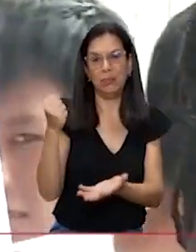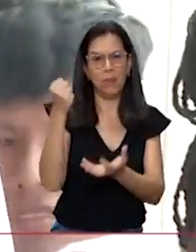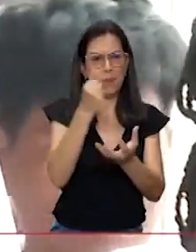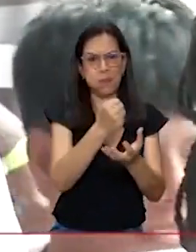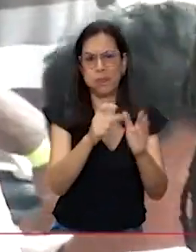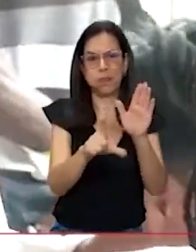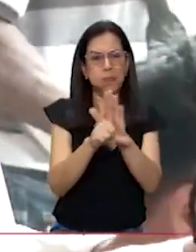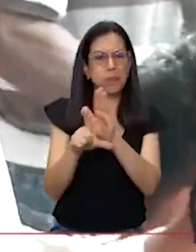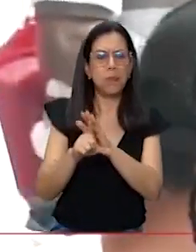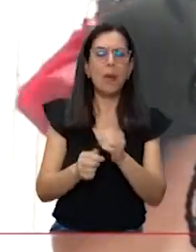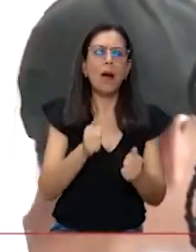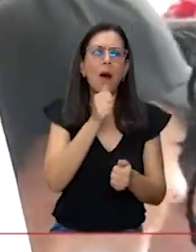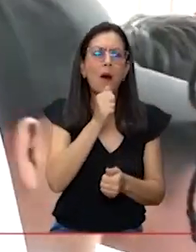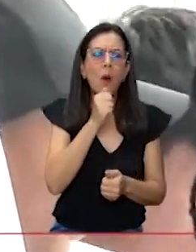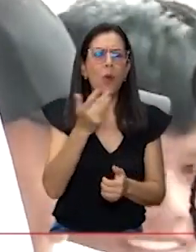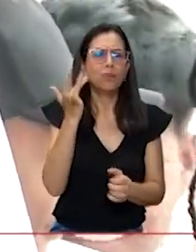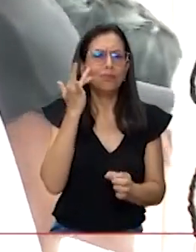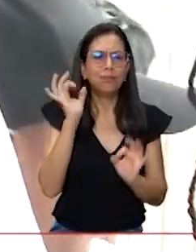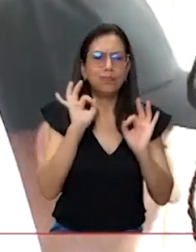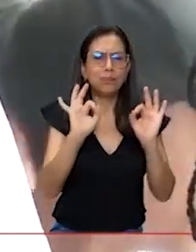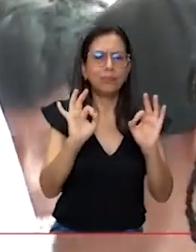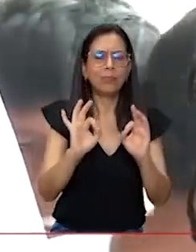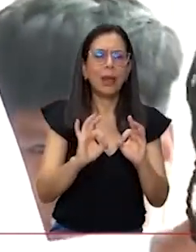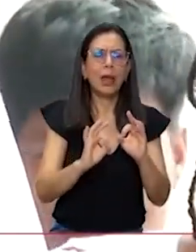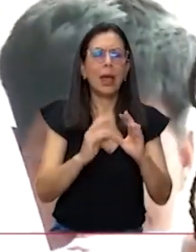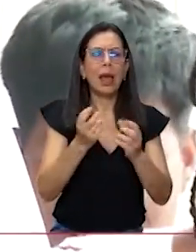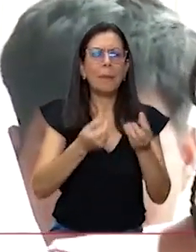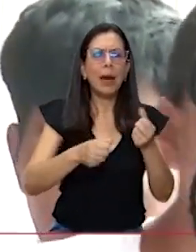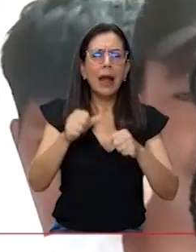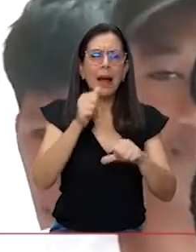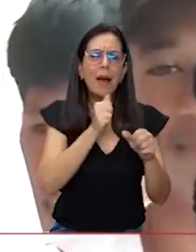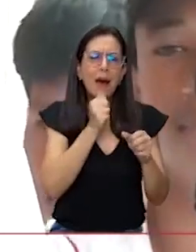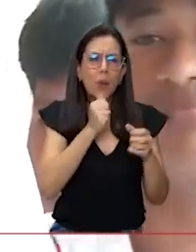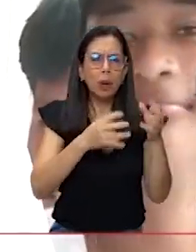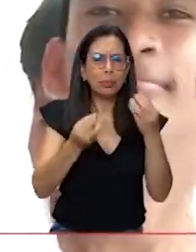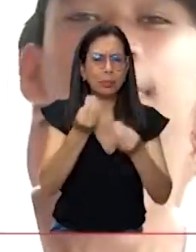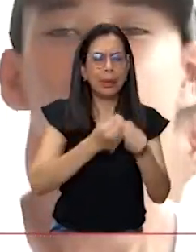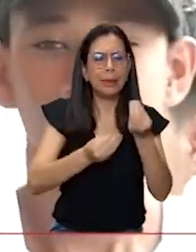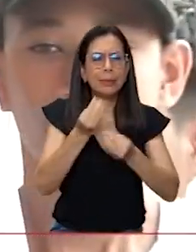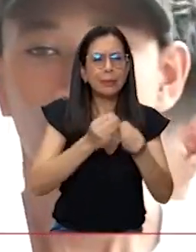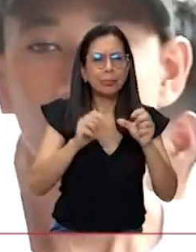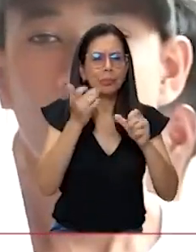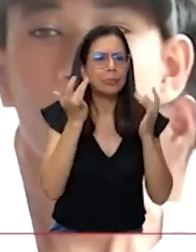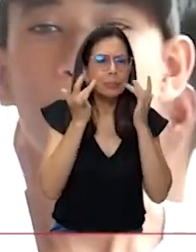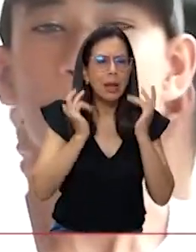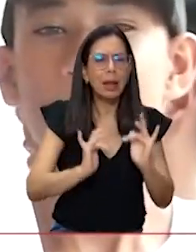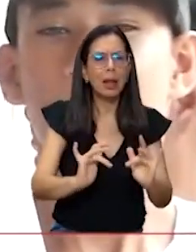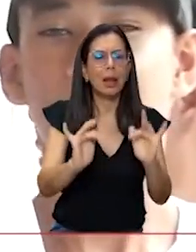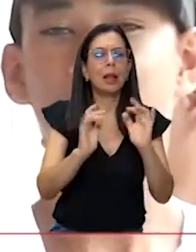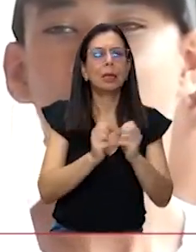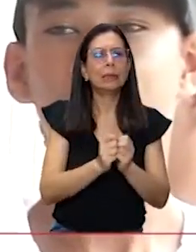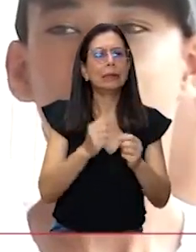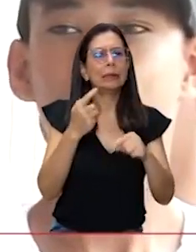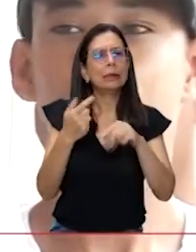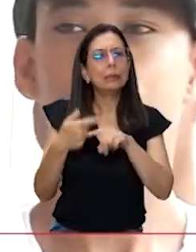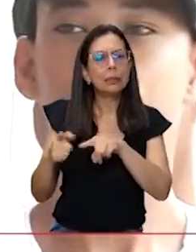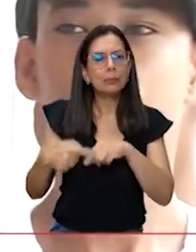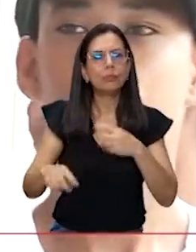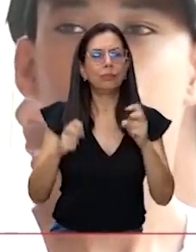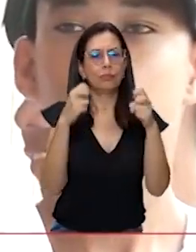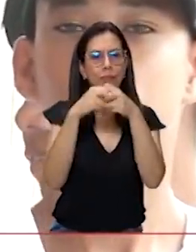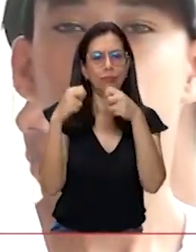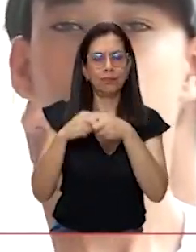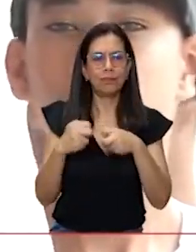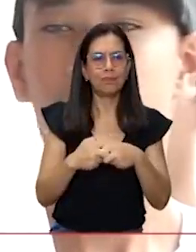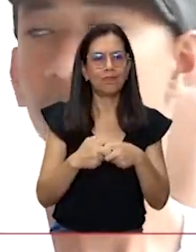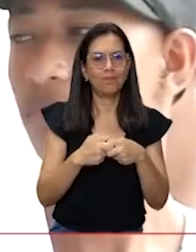Se trata de agua potable, se trata de plantas de tratamiento de aguas residuales, se trata de sistemas autónomos de energía eléctrica